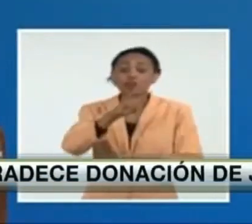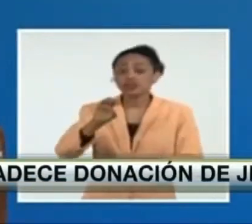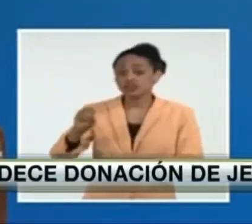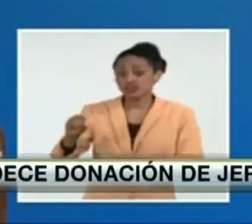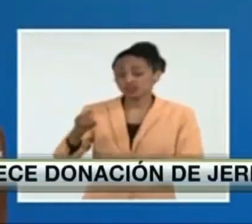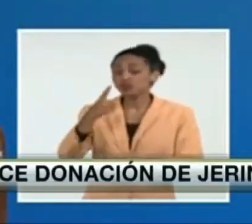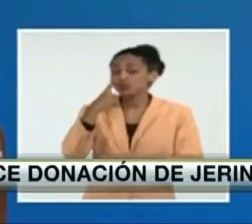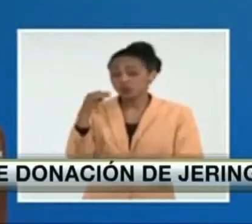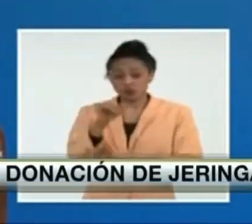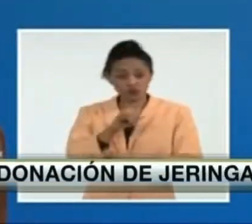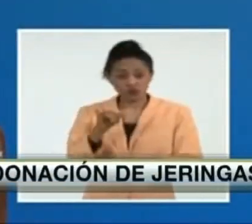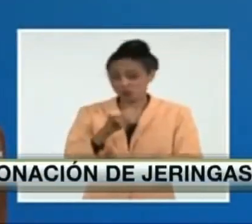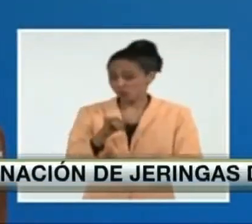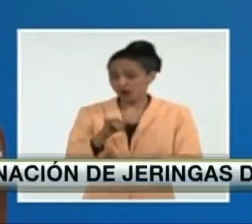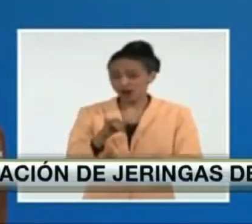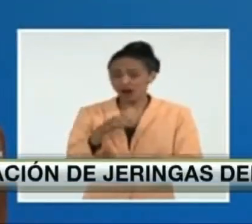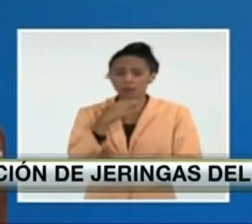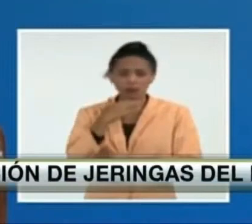brutalidad policial.